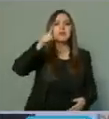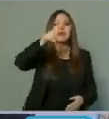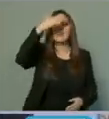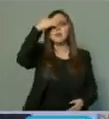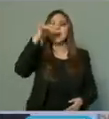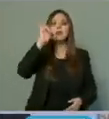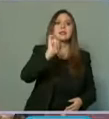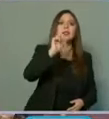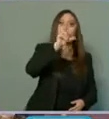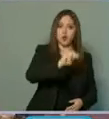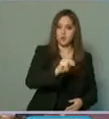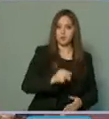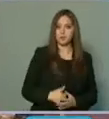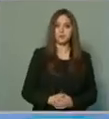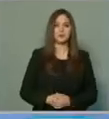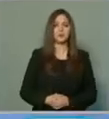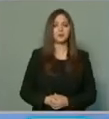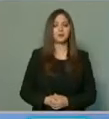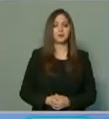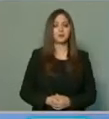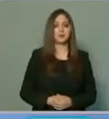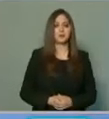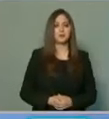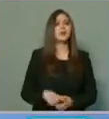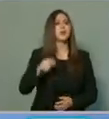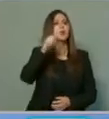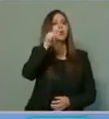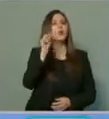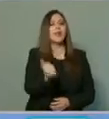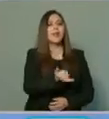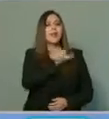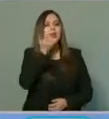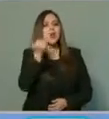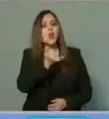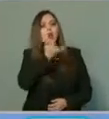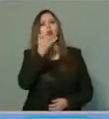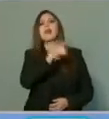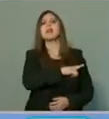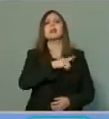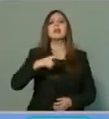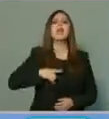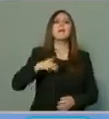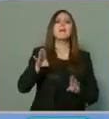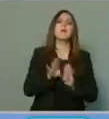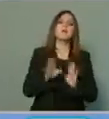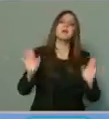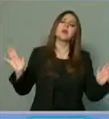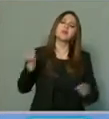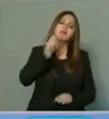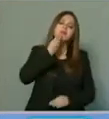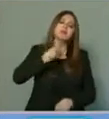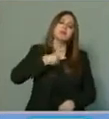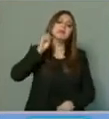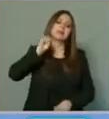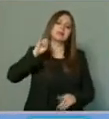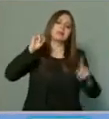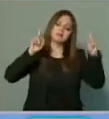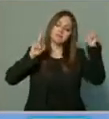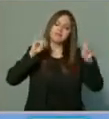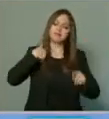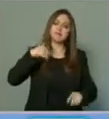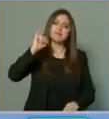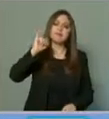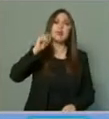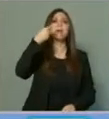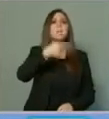acuerdo? O sea, es decir, los errores los tendríamos que aceptar. Porque también bien dicen por ahí que, bueno, pues hay que regarla,